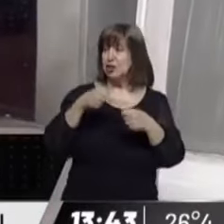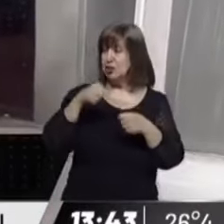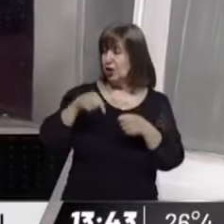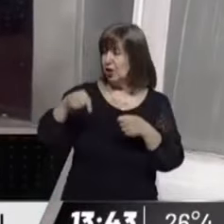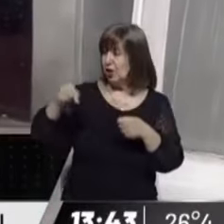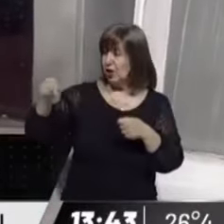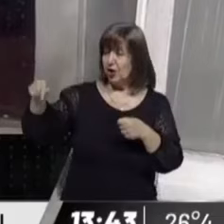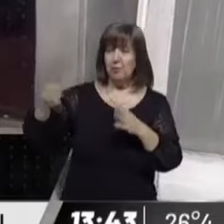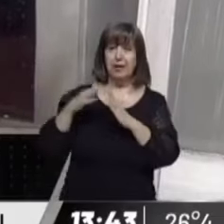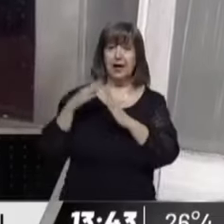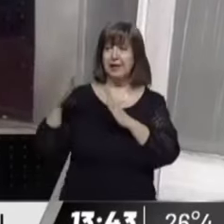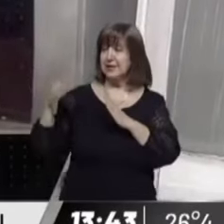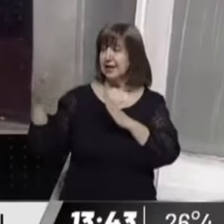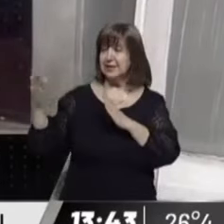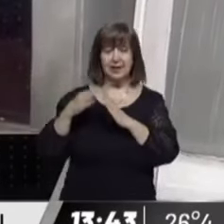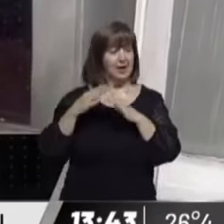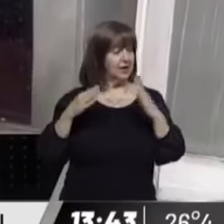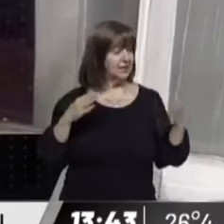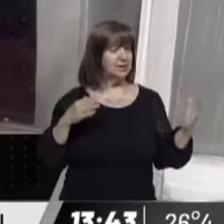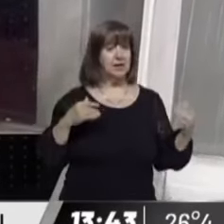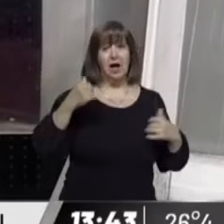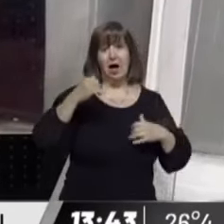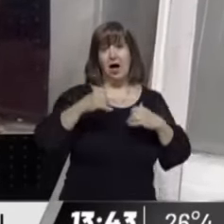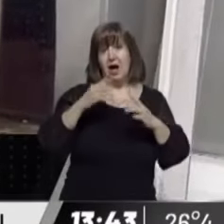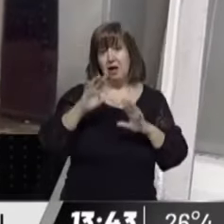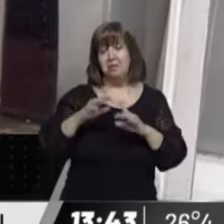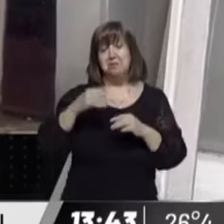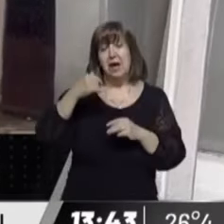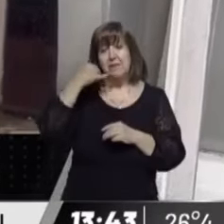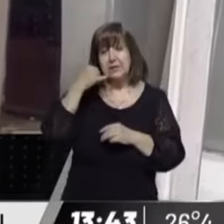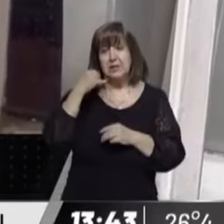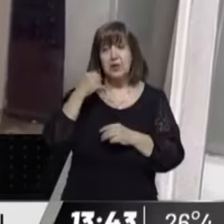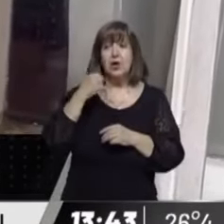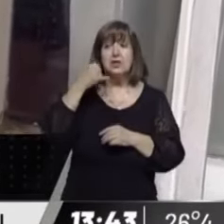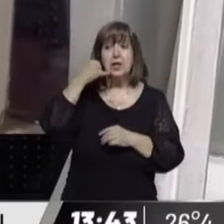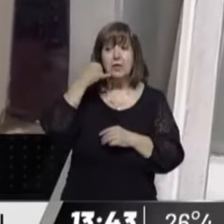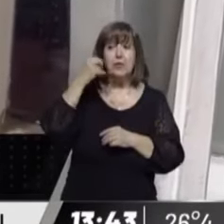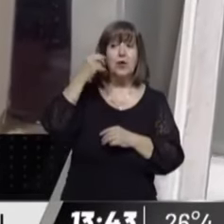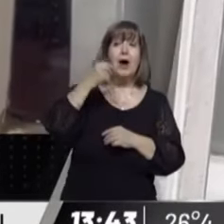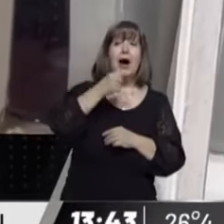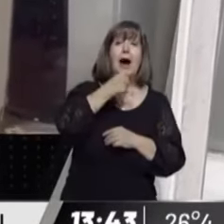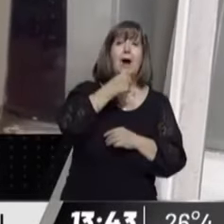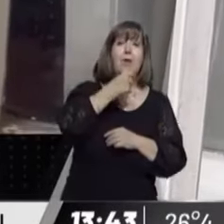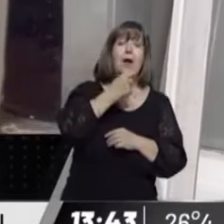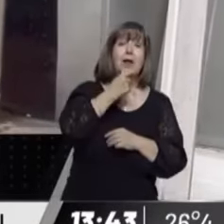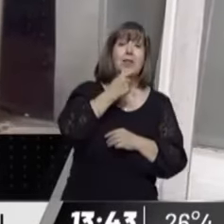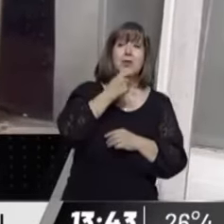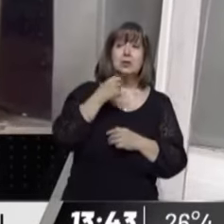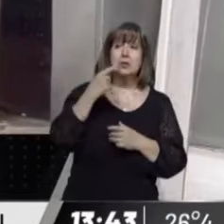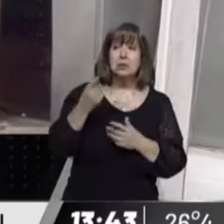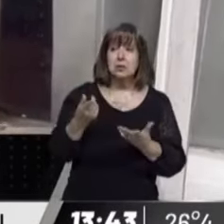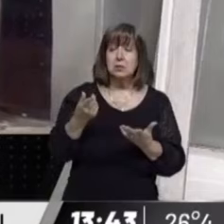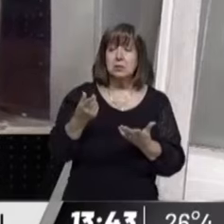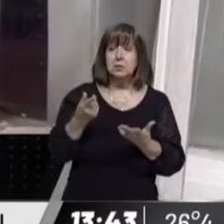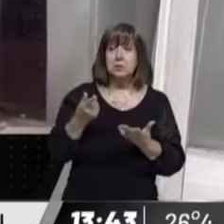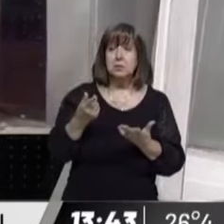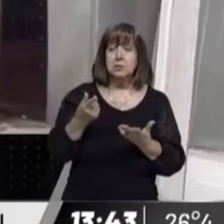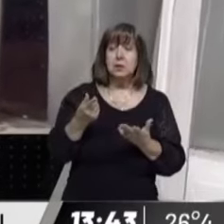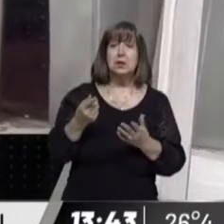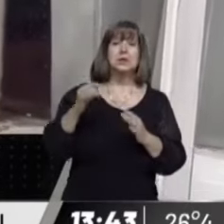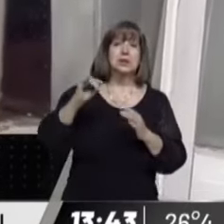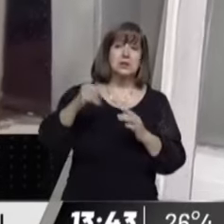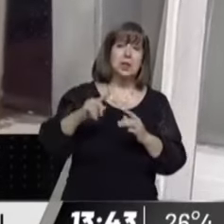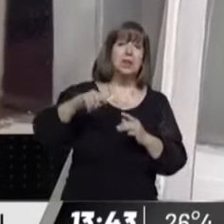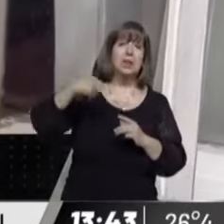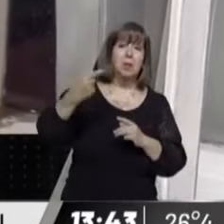la realidad. Y los vecinos llamamos a Aguas Mendoza y bueno, siempre estás en la lista de las prioridades